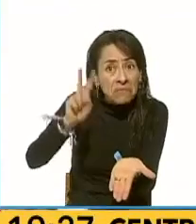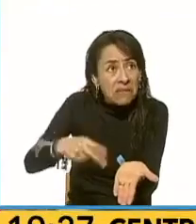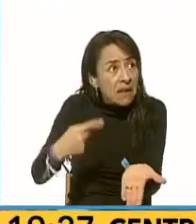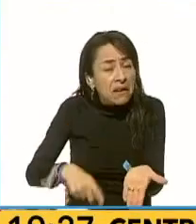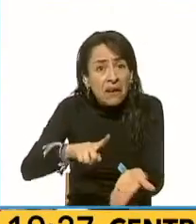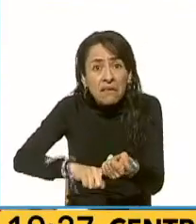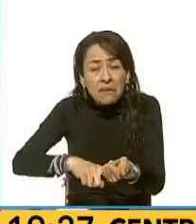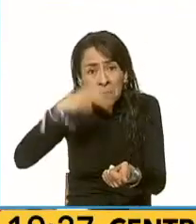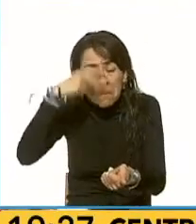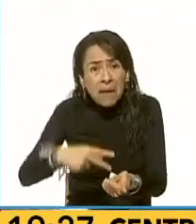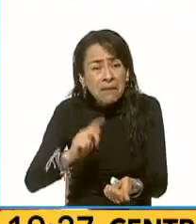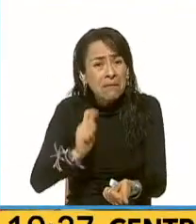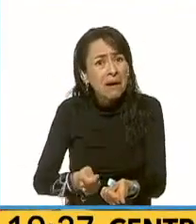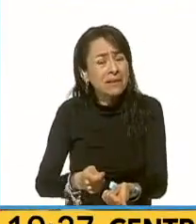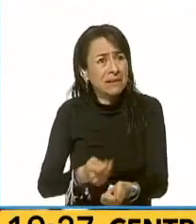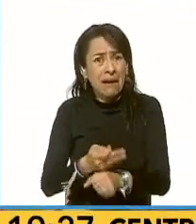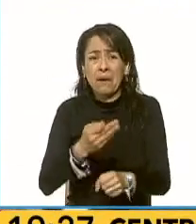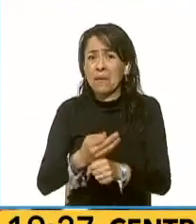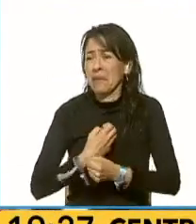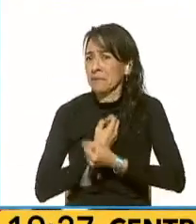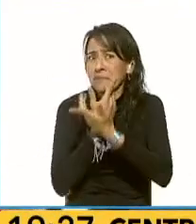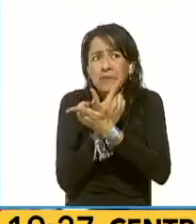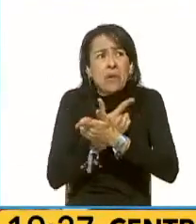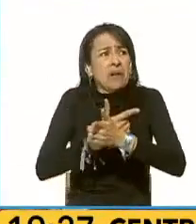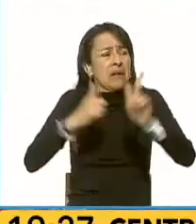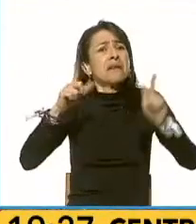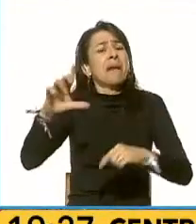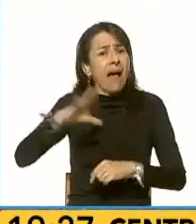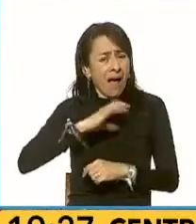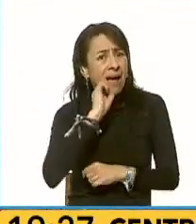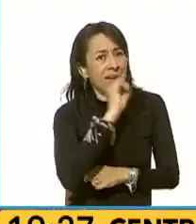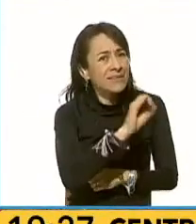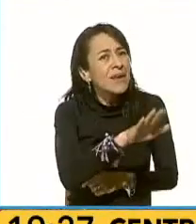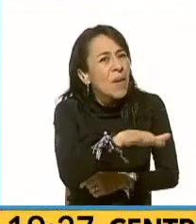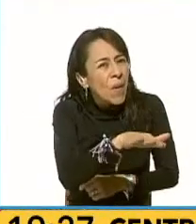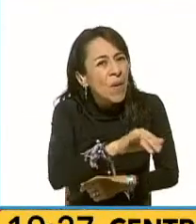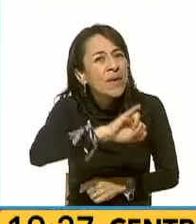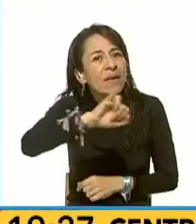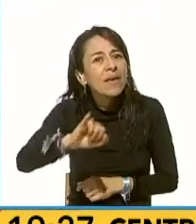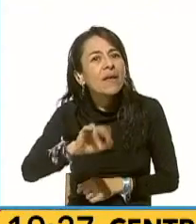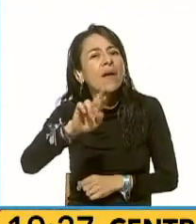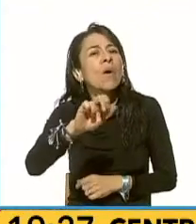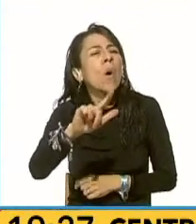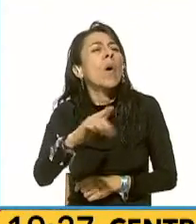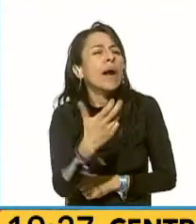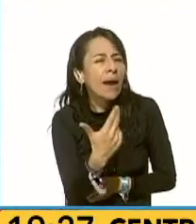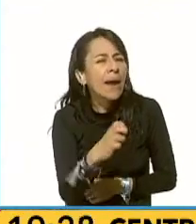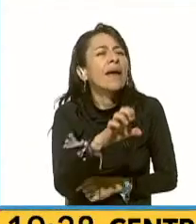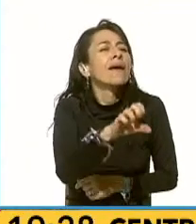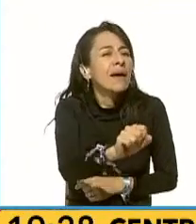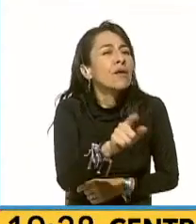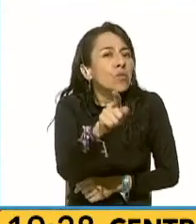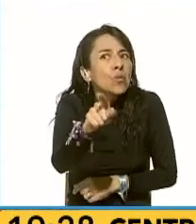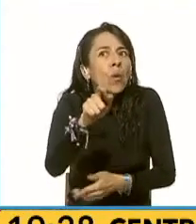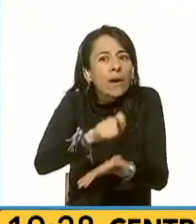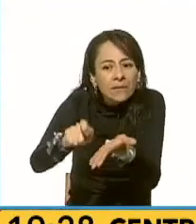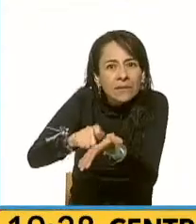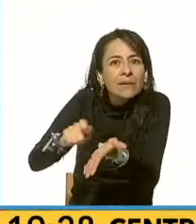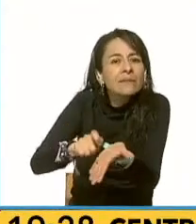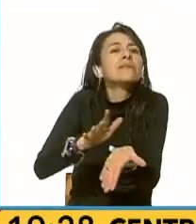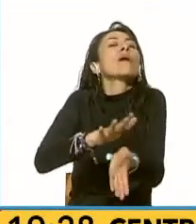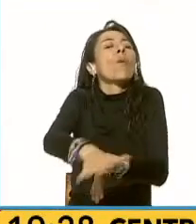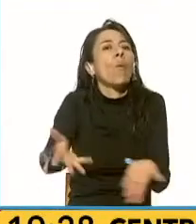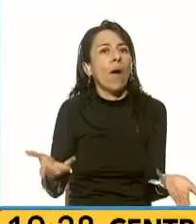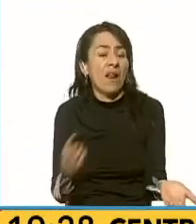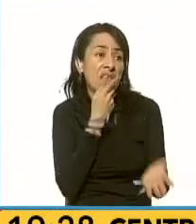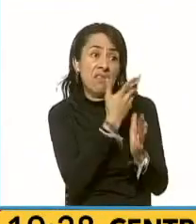de expresión, ¿no? Sobre eso, estimado Jorge, ¿qué escribiste? Por cierto, sería bueno que nos dijeras. Y si alguien te pagó, porque